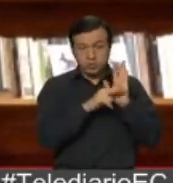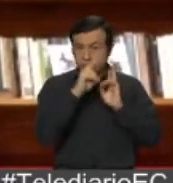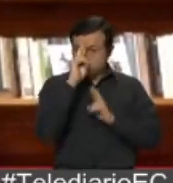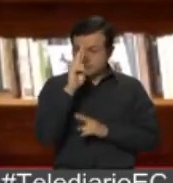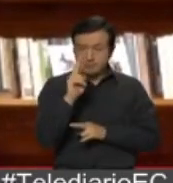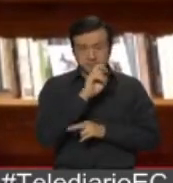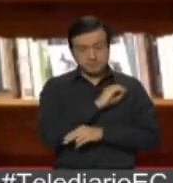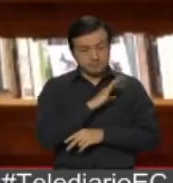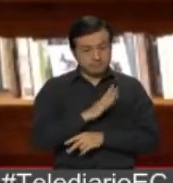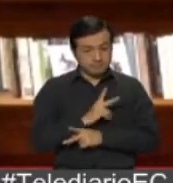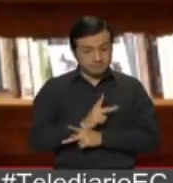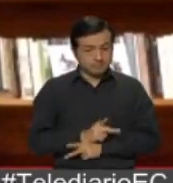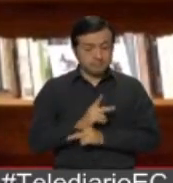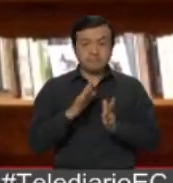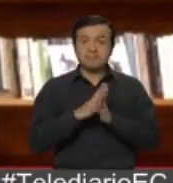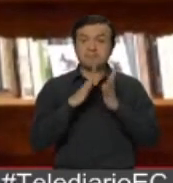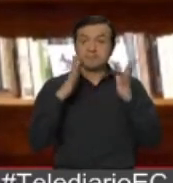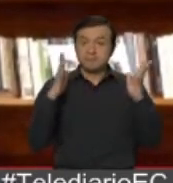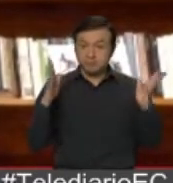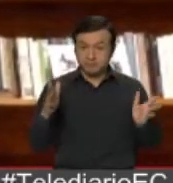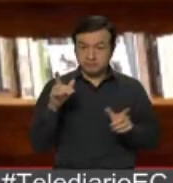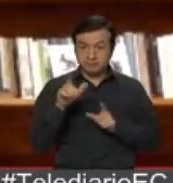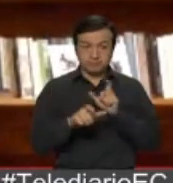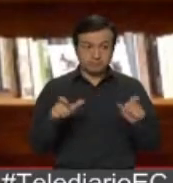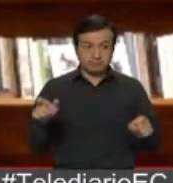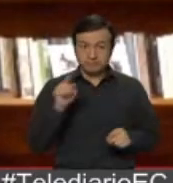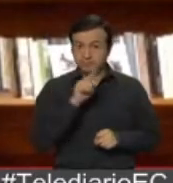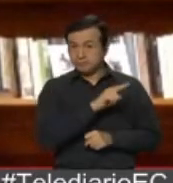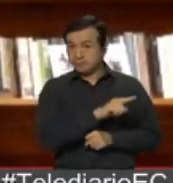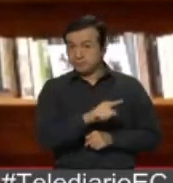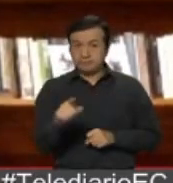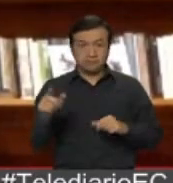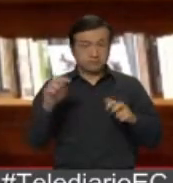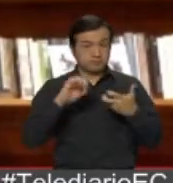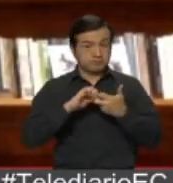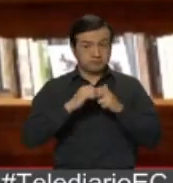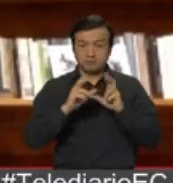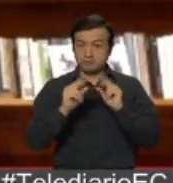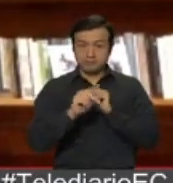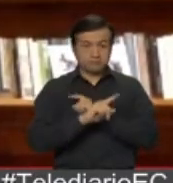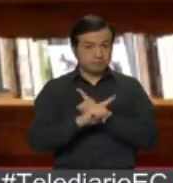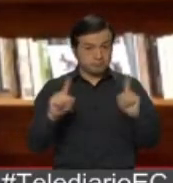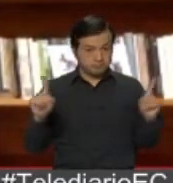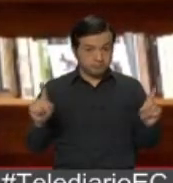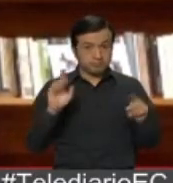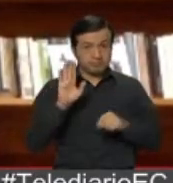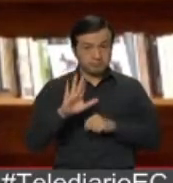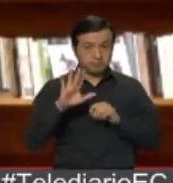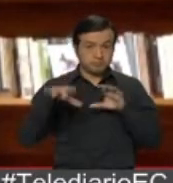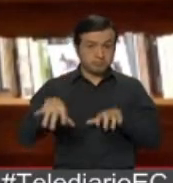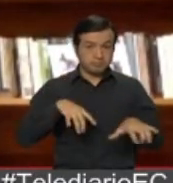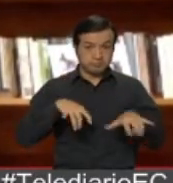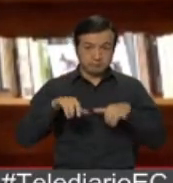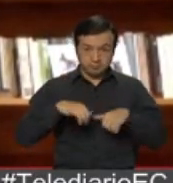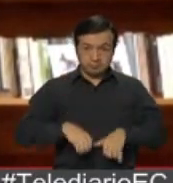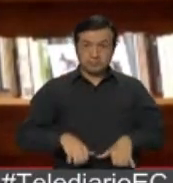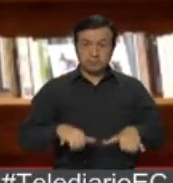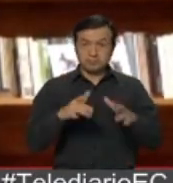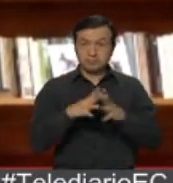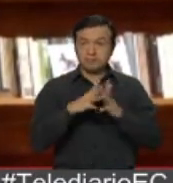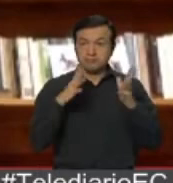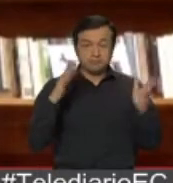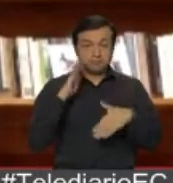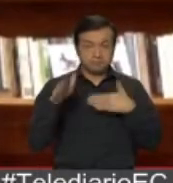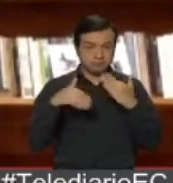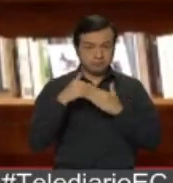de prevención y cuidado para que ellos pues no tengan ninguna dificultad y puedan las actividades desarrollarse con